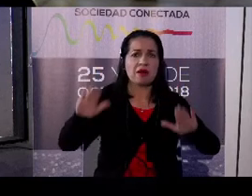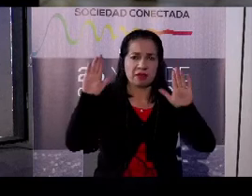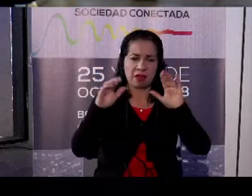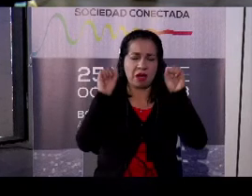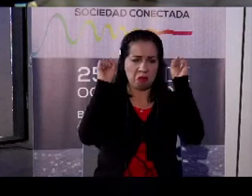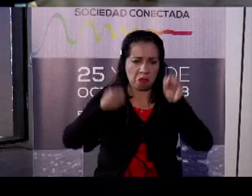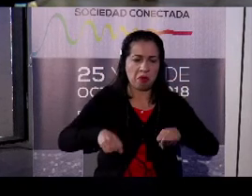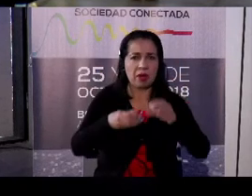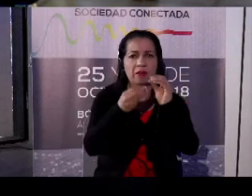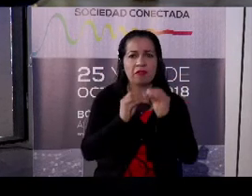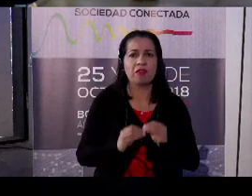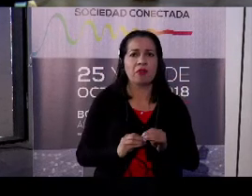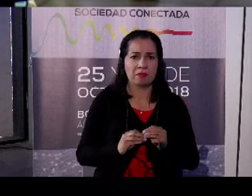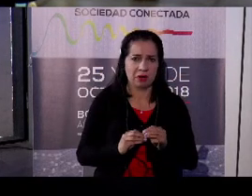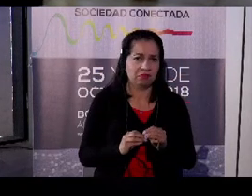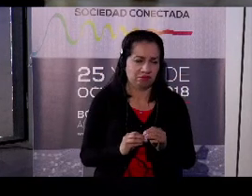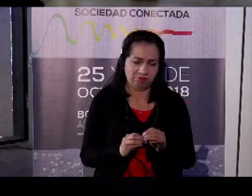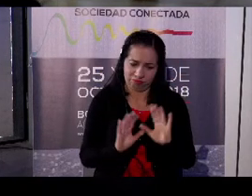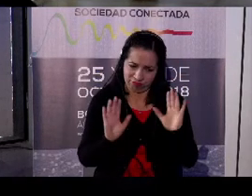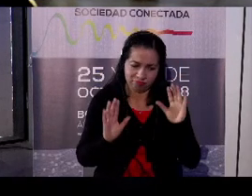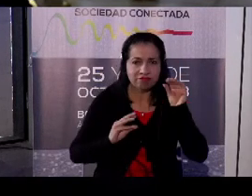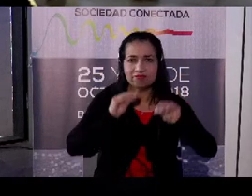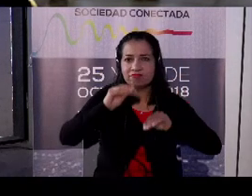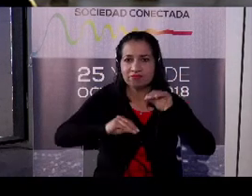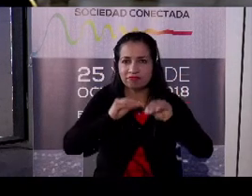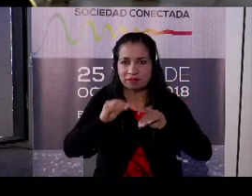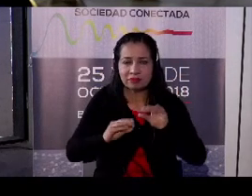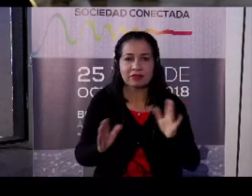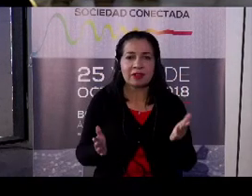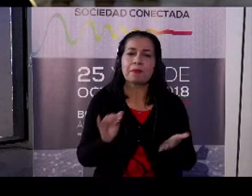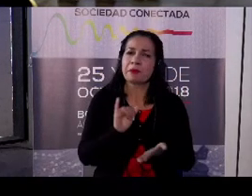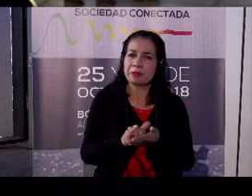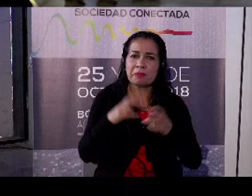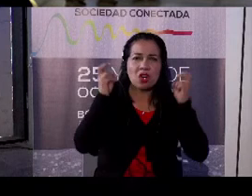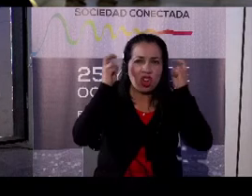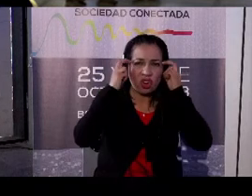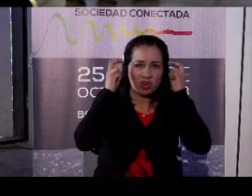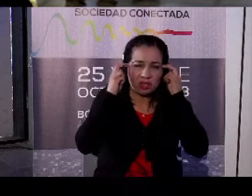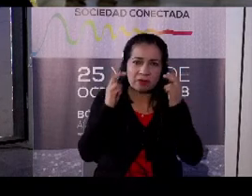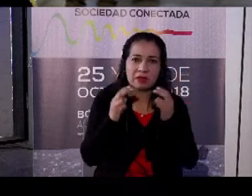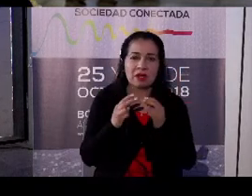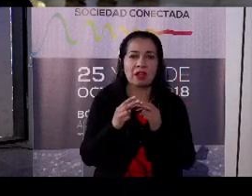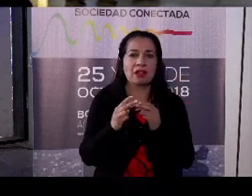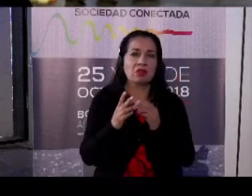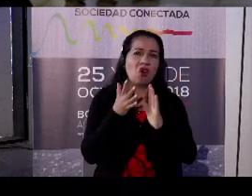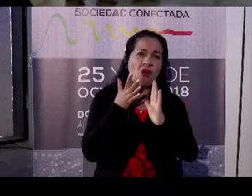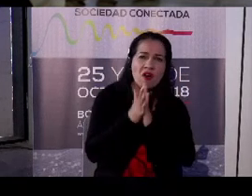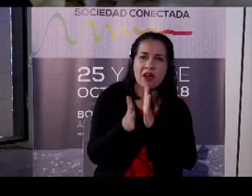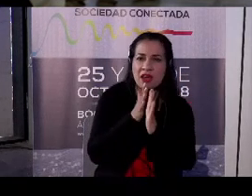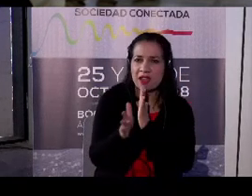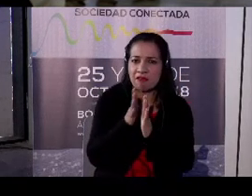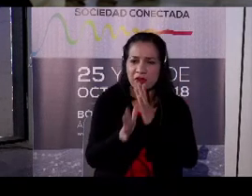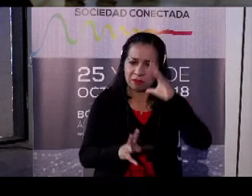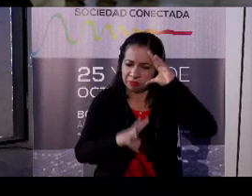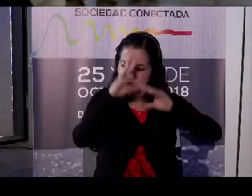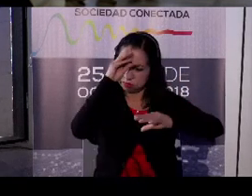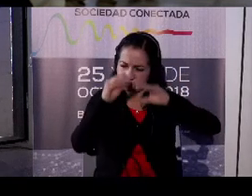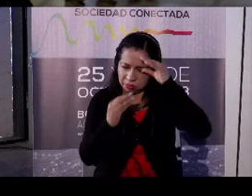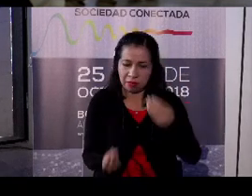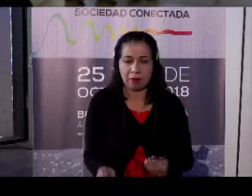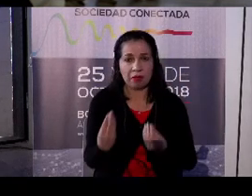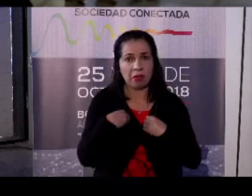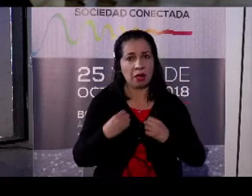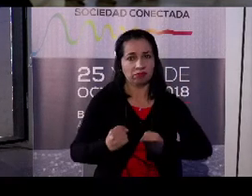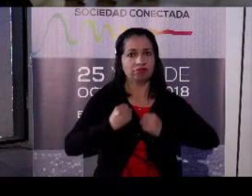cosa obviamente esta cantidad de conocimiento de información nos da mucho poder